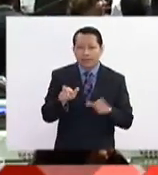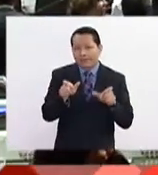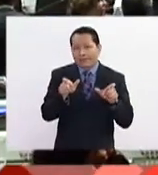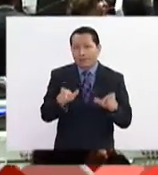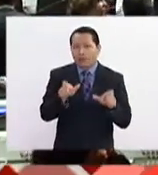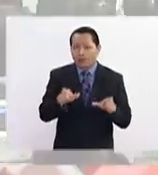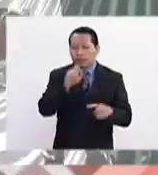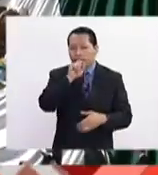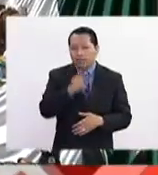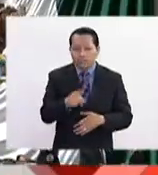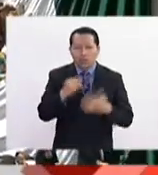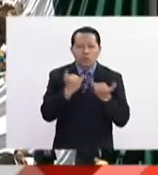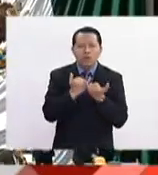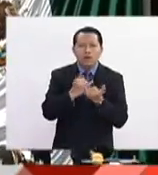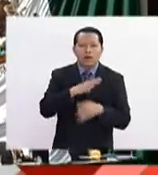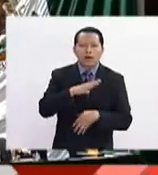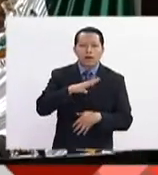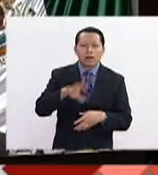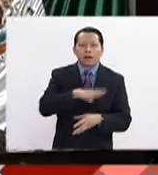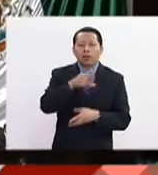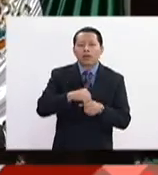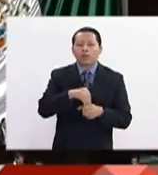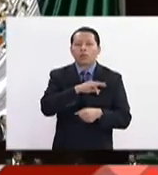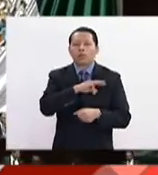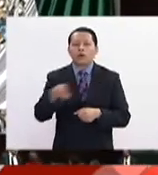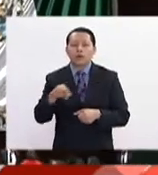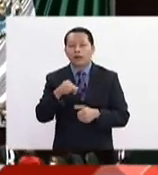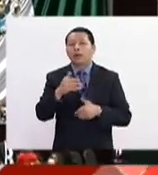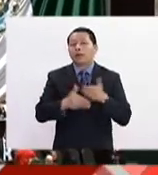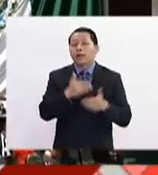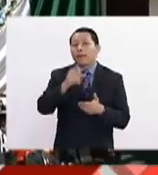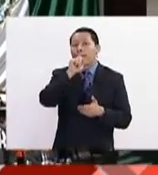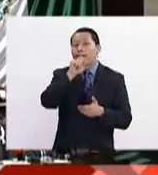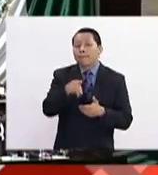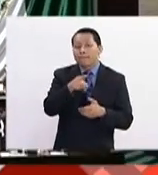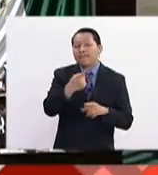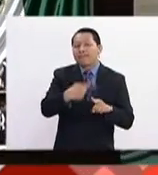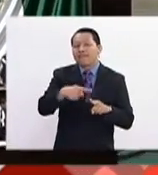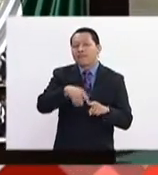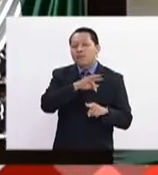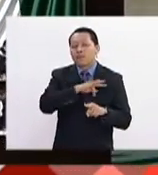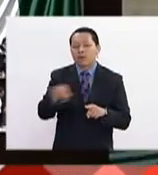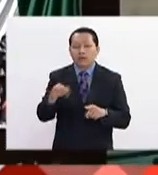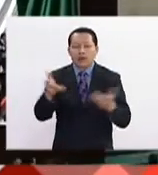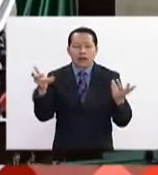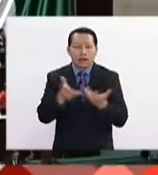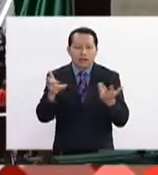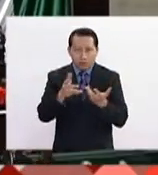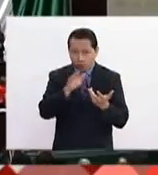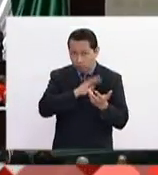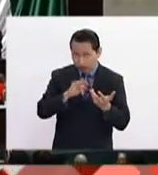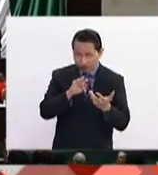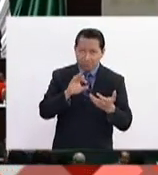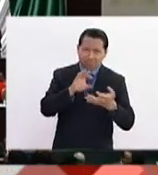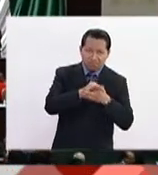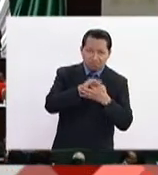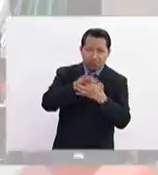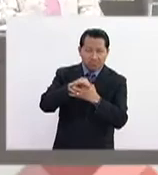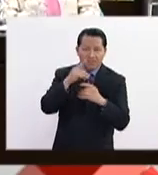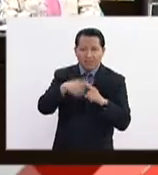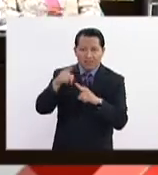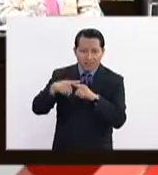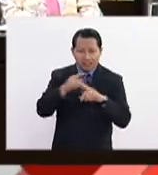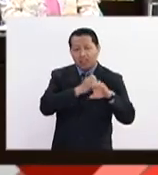interior, así como establecer las bases, procedimientos y modalidades de coordinación entre los poderes de la Unión, las